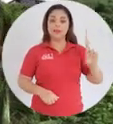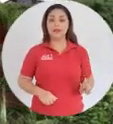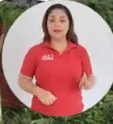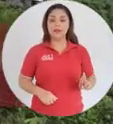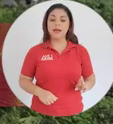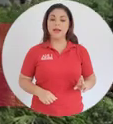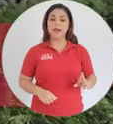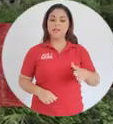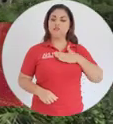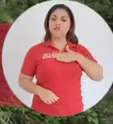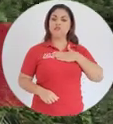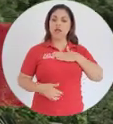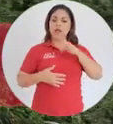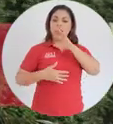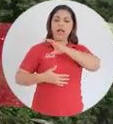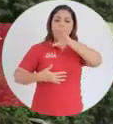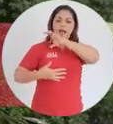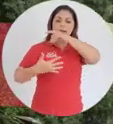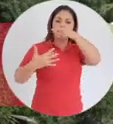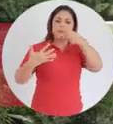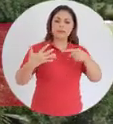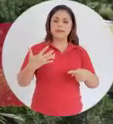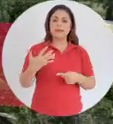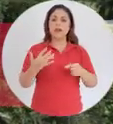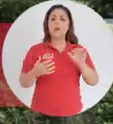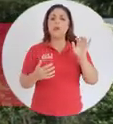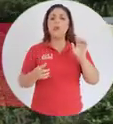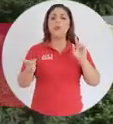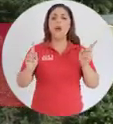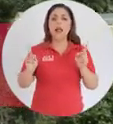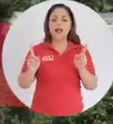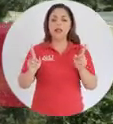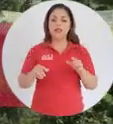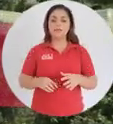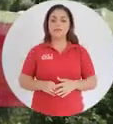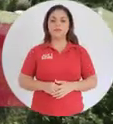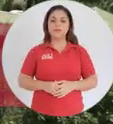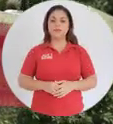Rica fue la forma como